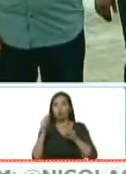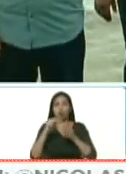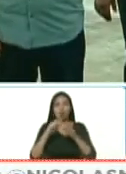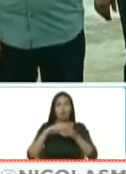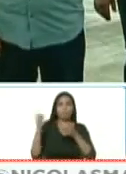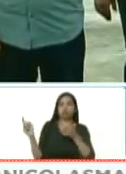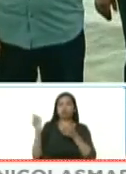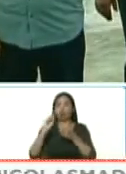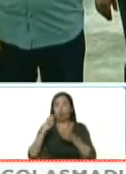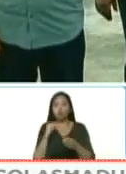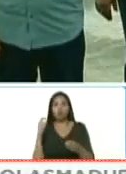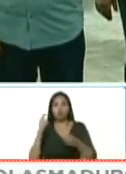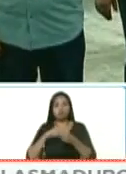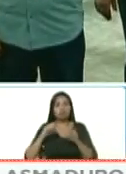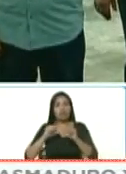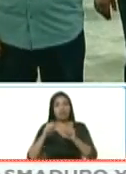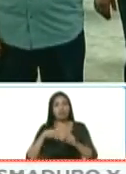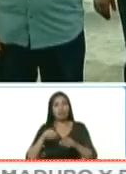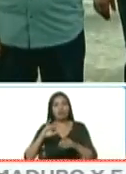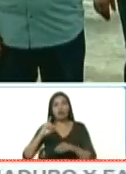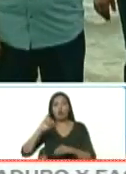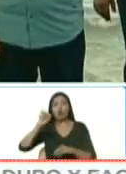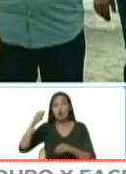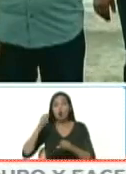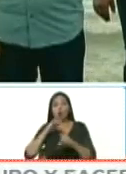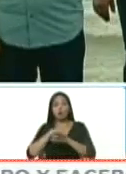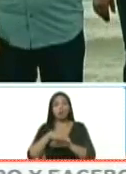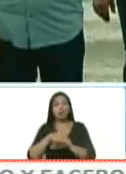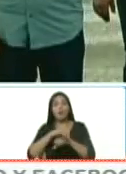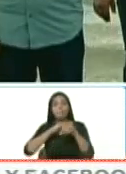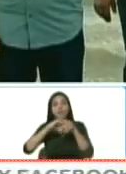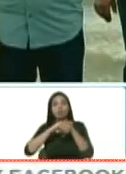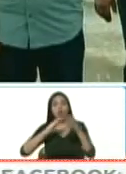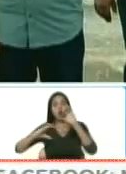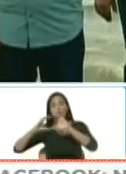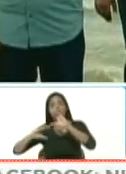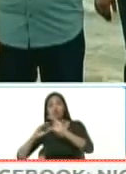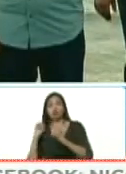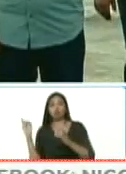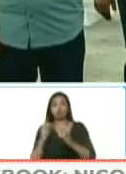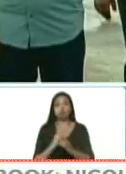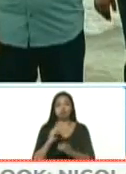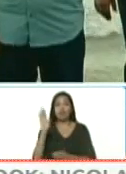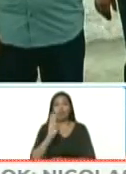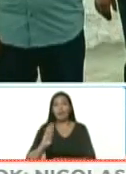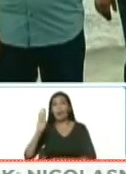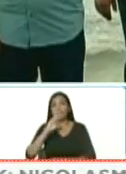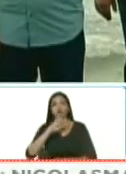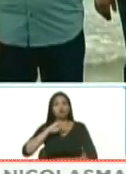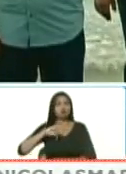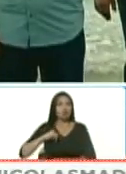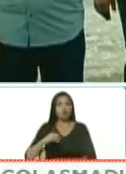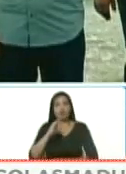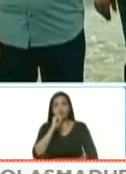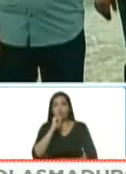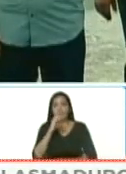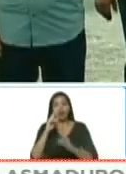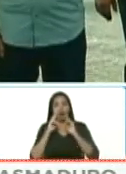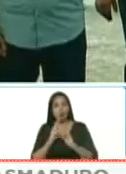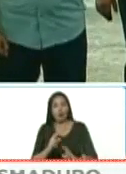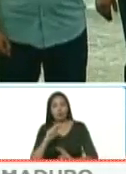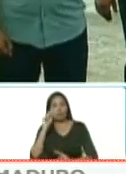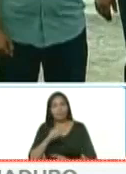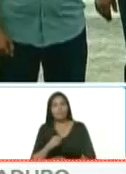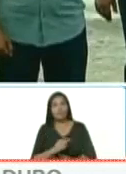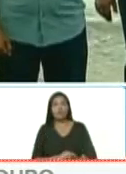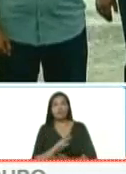Cadena Nacional, porque Jorge Rodríguez, ministro de Comunicación, está llegando de Barbados. Y vamos a informar los resultados